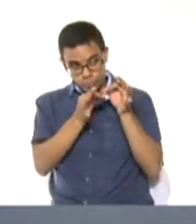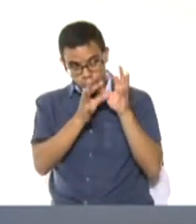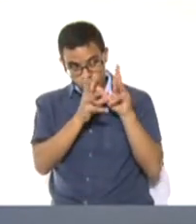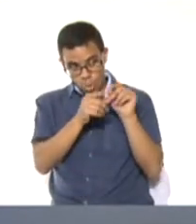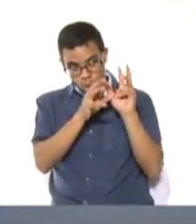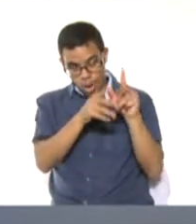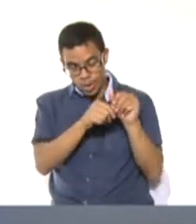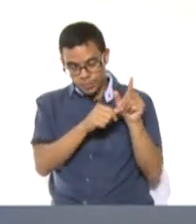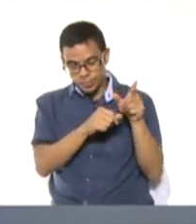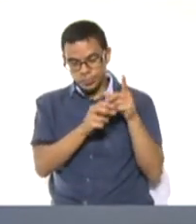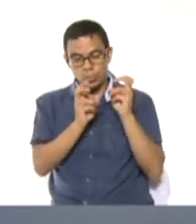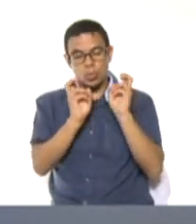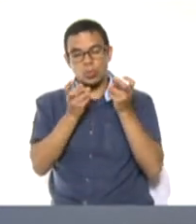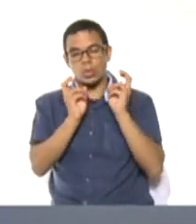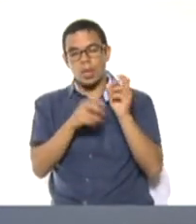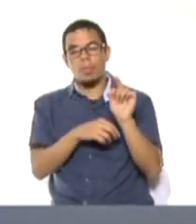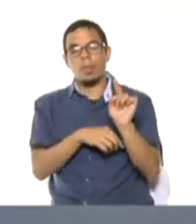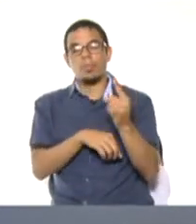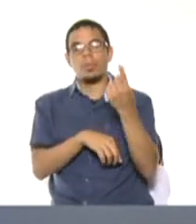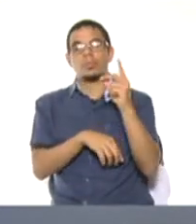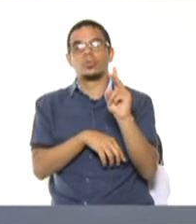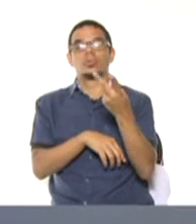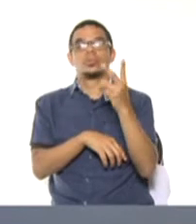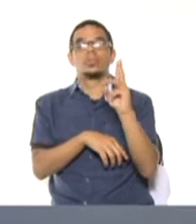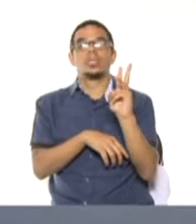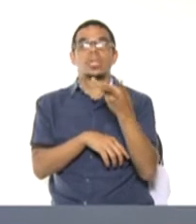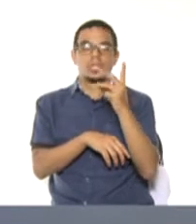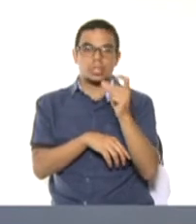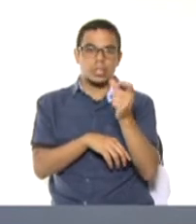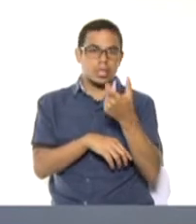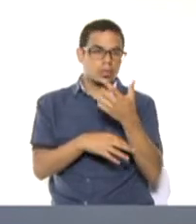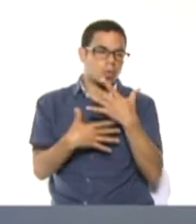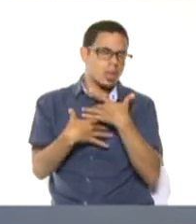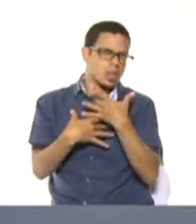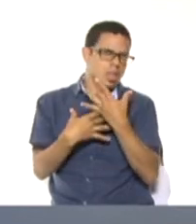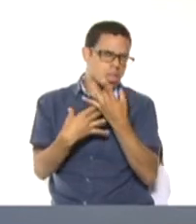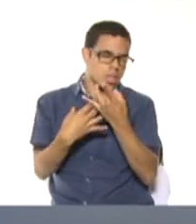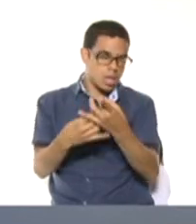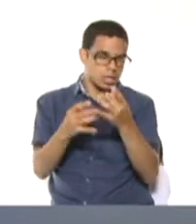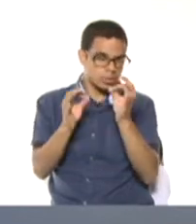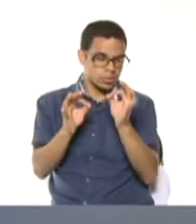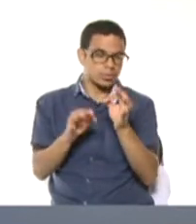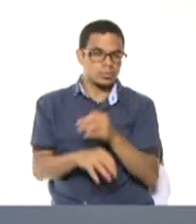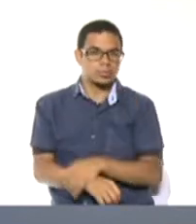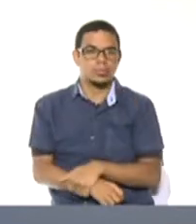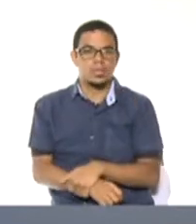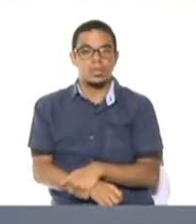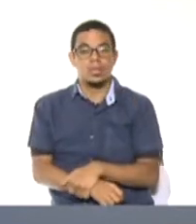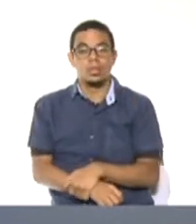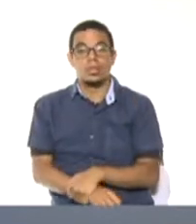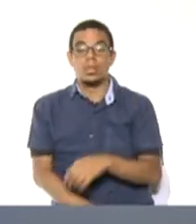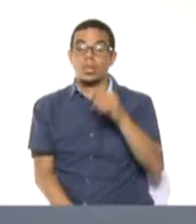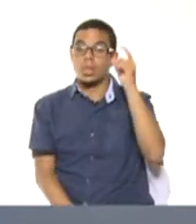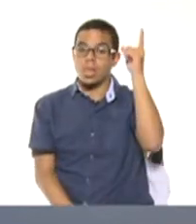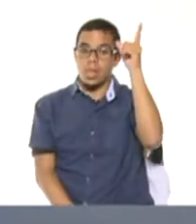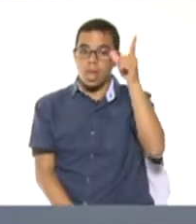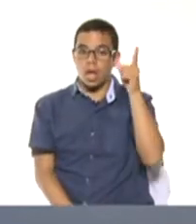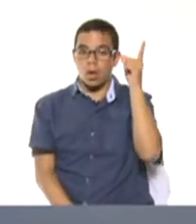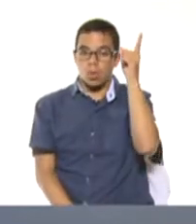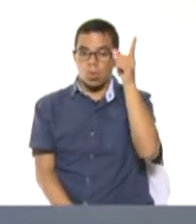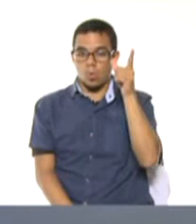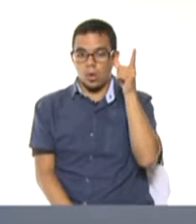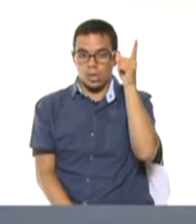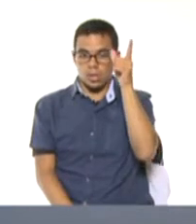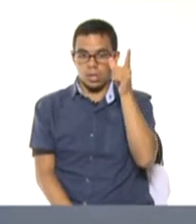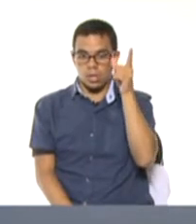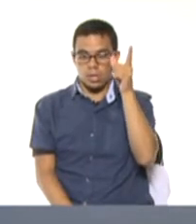tema muy interesante para primero, segundo y tercer grado. Hoy es lenguaje y comunicación.